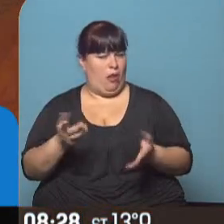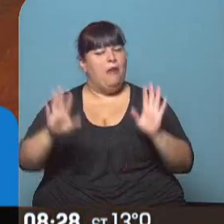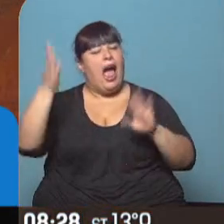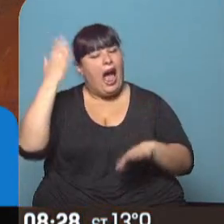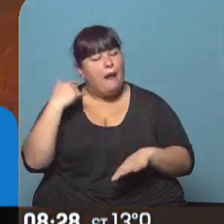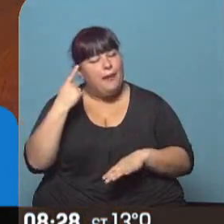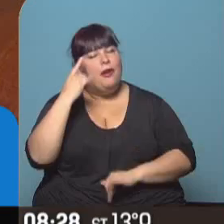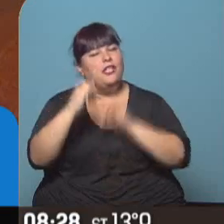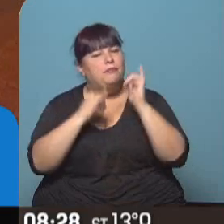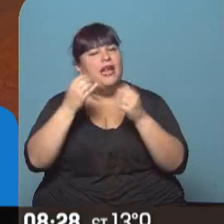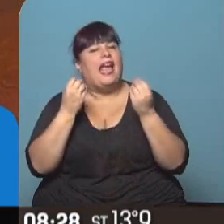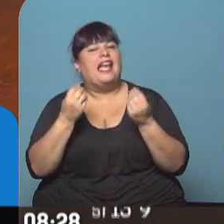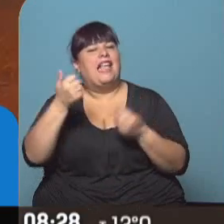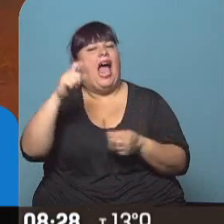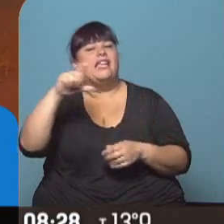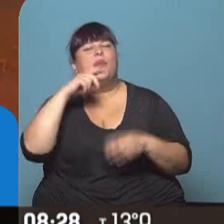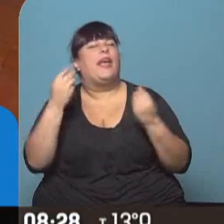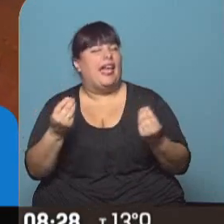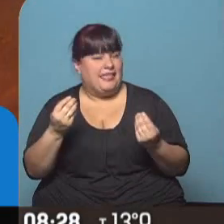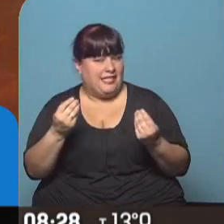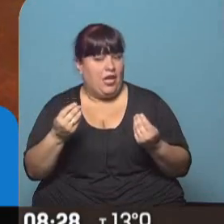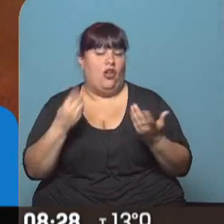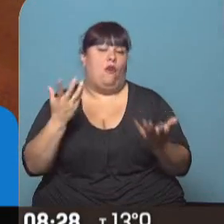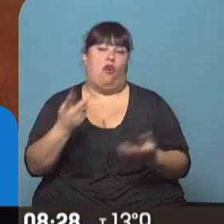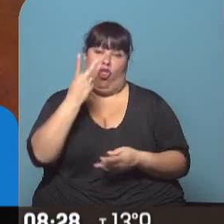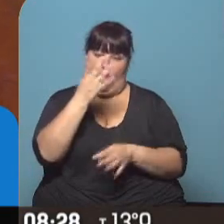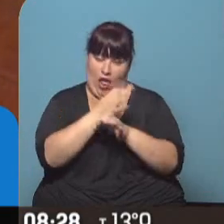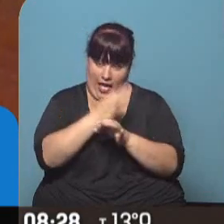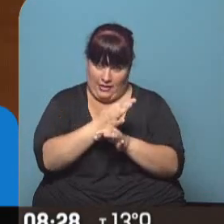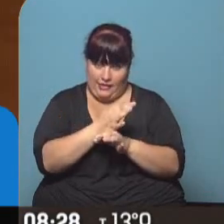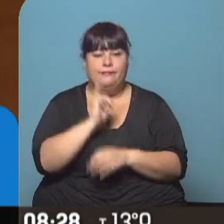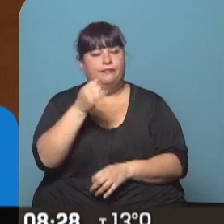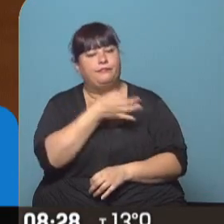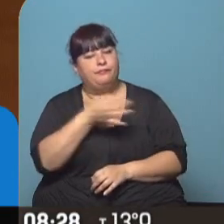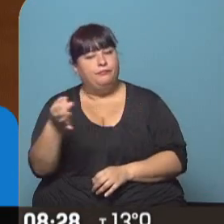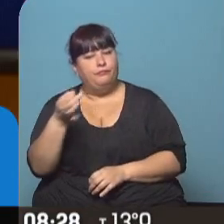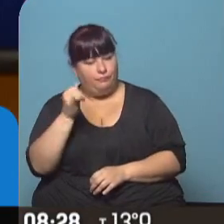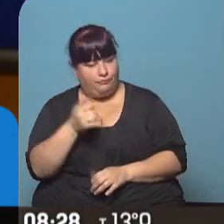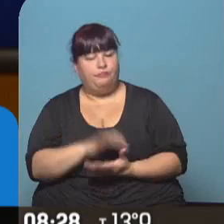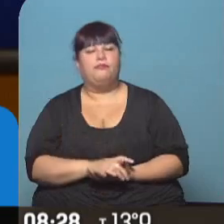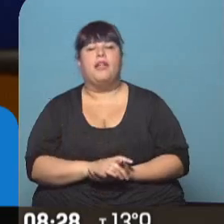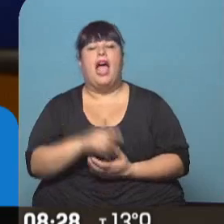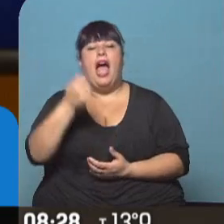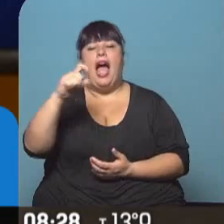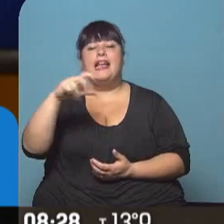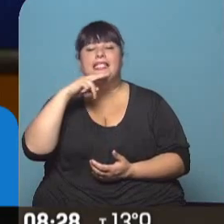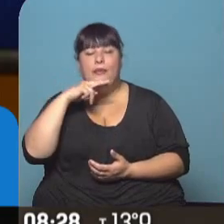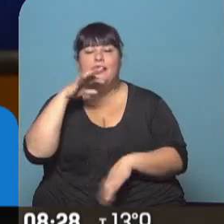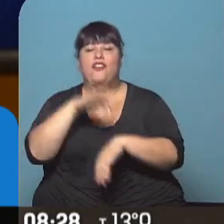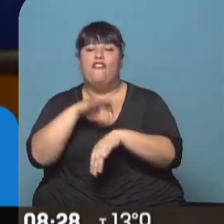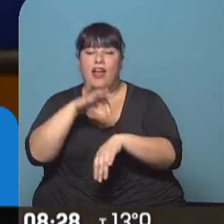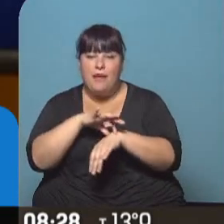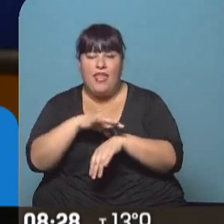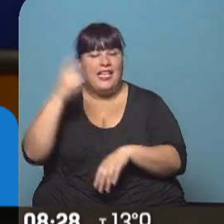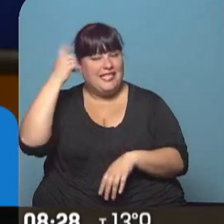primero vamos a describir qué es un accidente cerebrovascular, porque hay dos, ¿verdad? Exactamente. El accidente cerebrovascular es una enfermedad